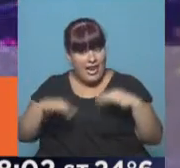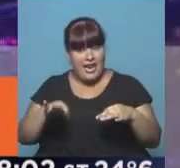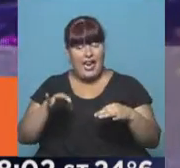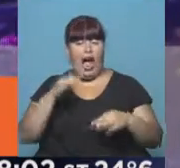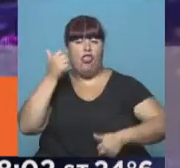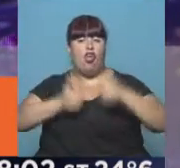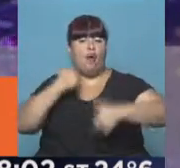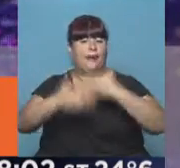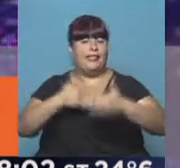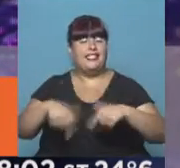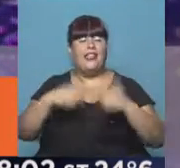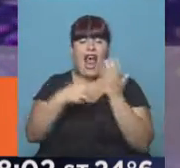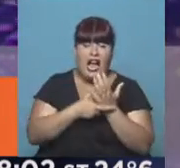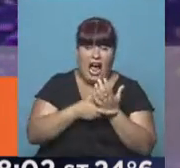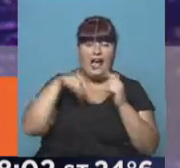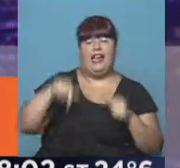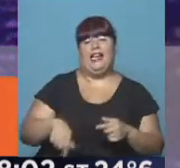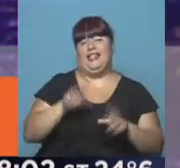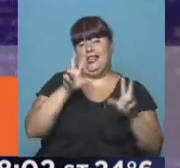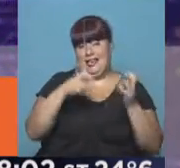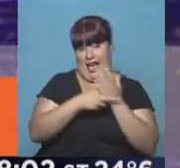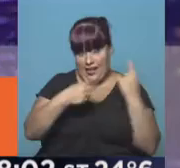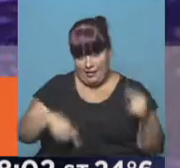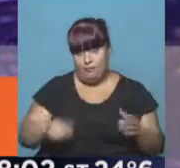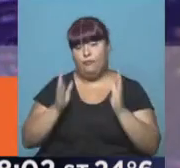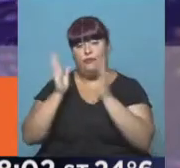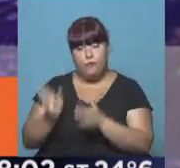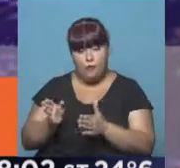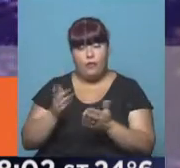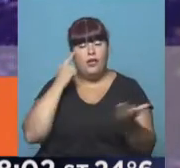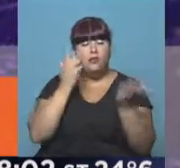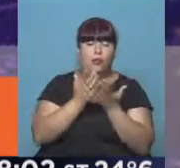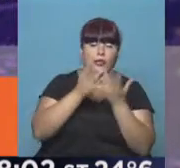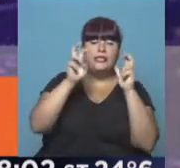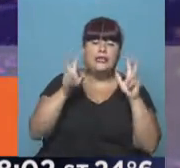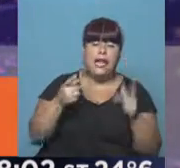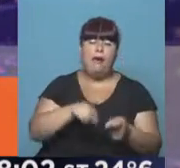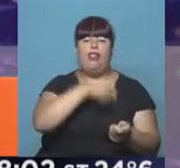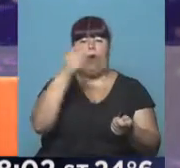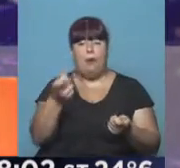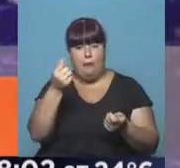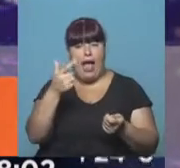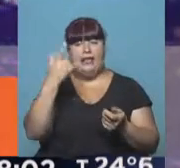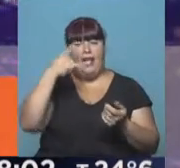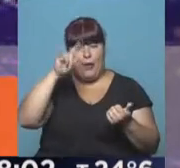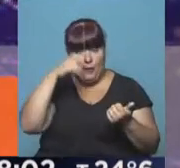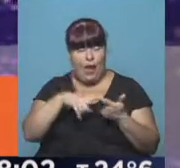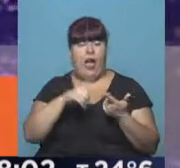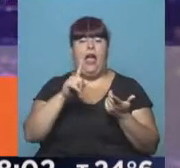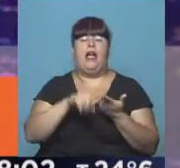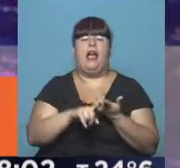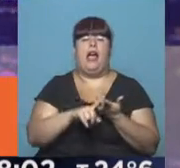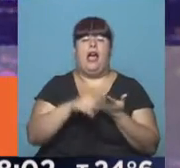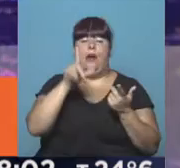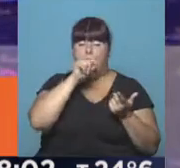hace a la competitividad de nuestros productos y en este caso la carne por un lado valoro en cuestiones de reintegros a la carne bovina a la carne